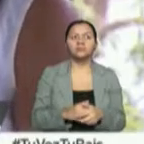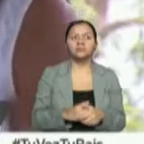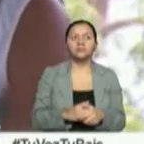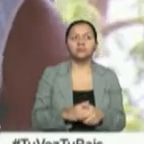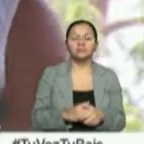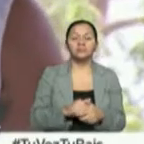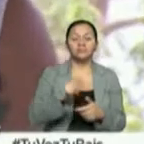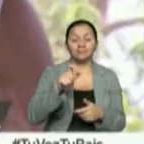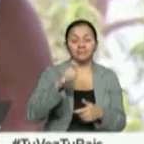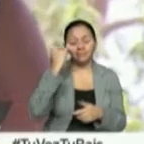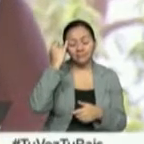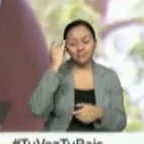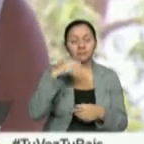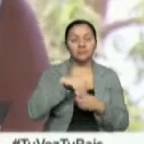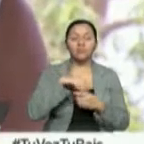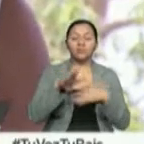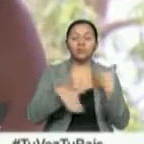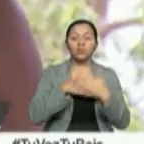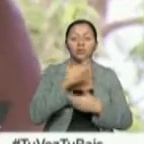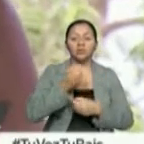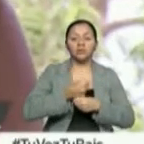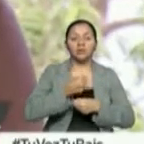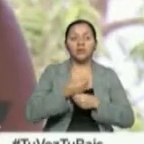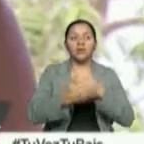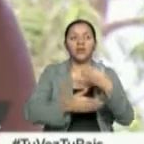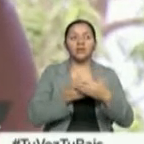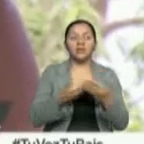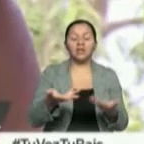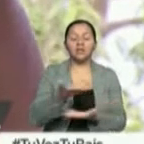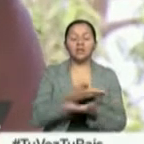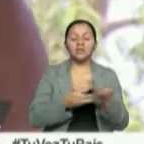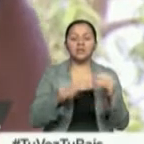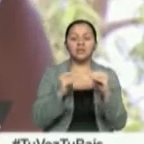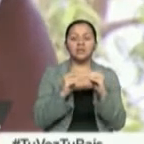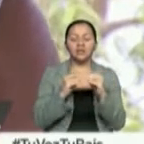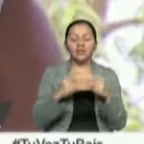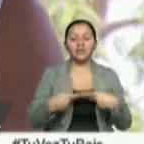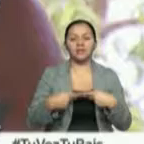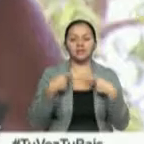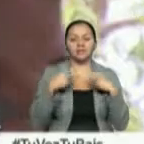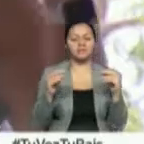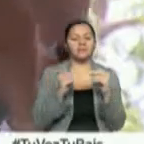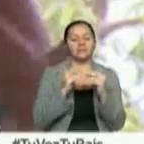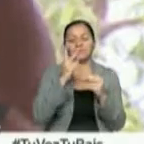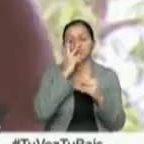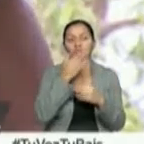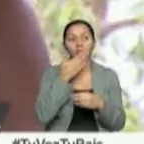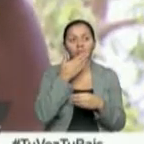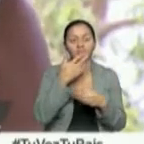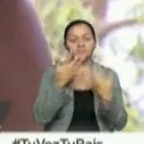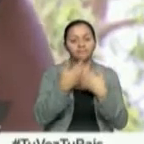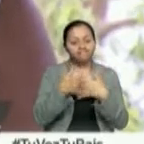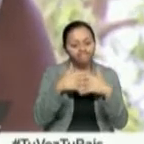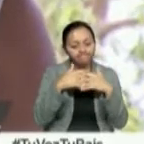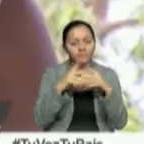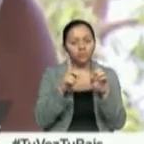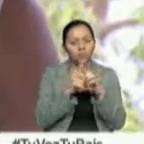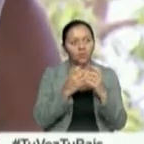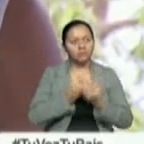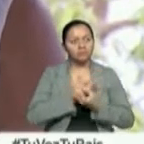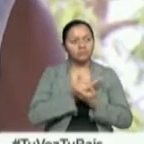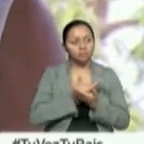esa es la idea que de esta dura tragedia que hemos tenido que vivir ahora puedan resurgir nuevamente